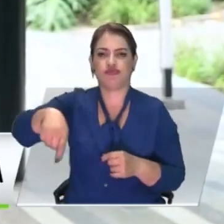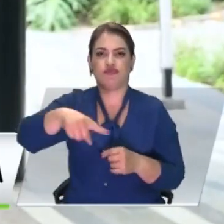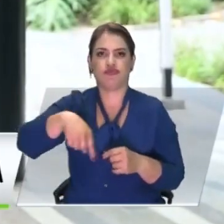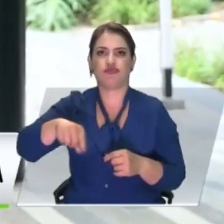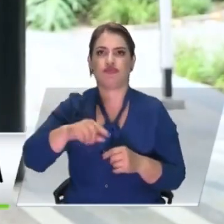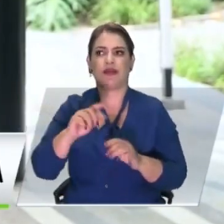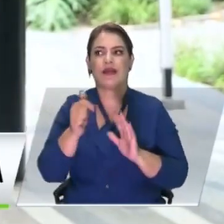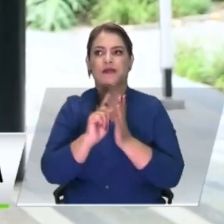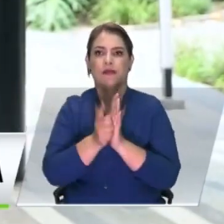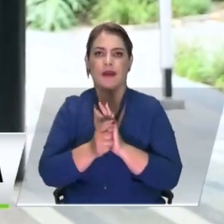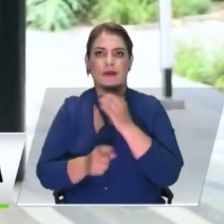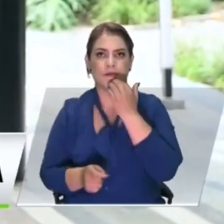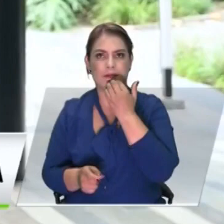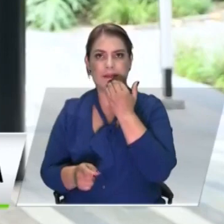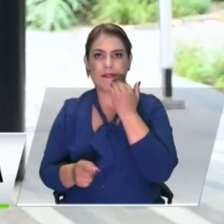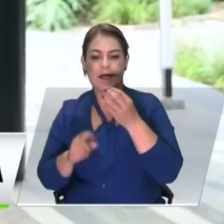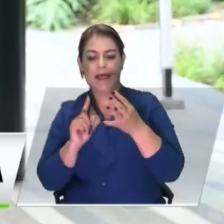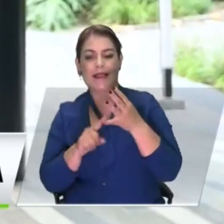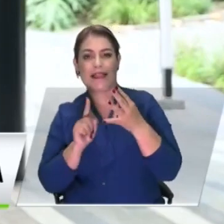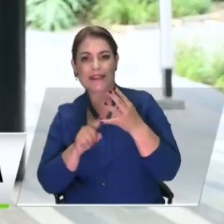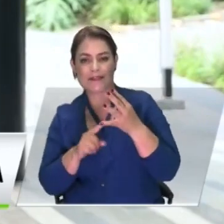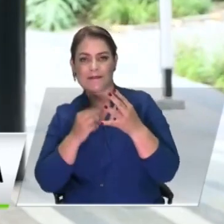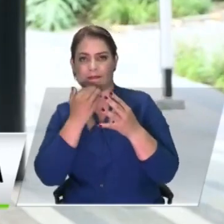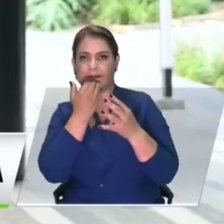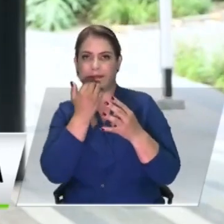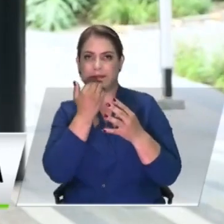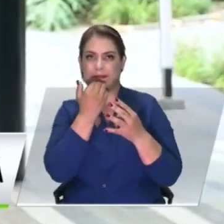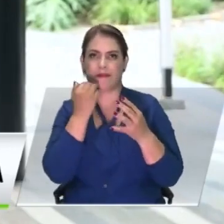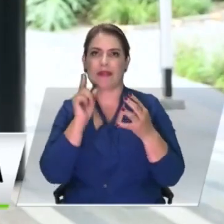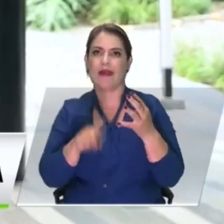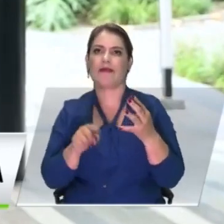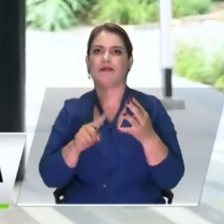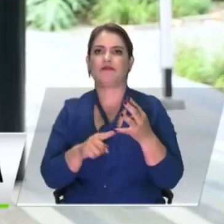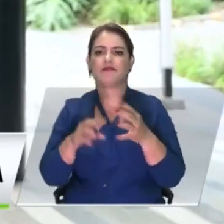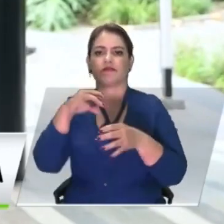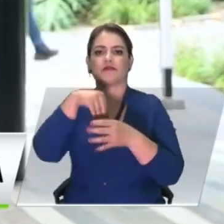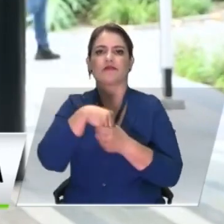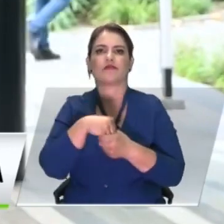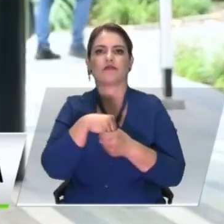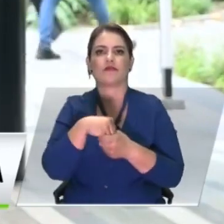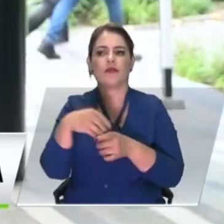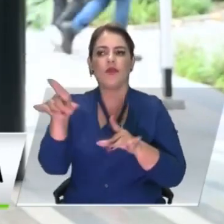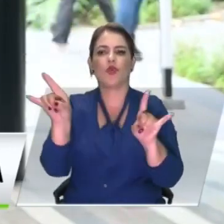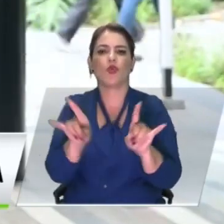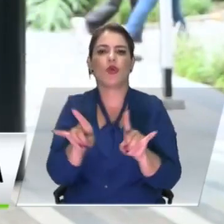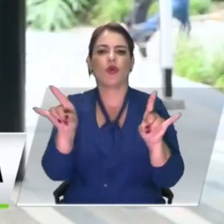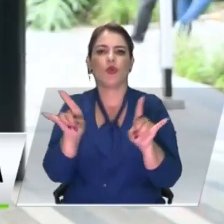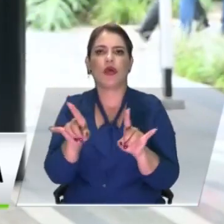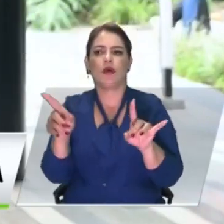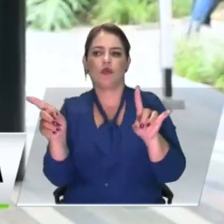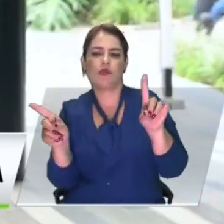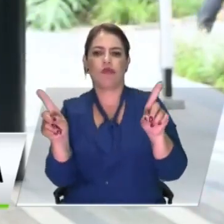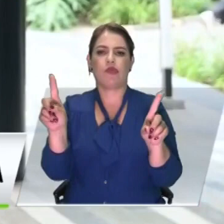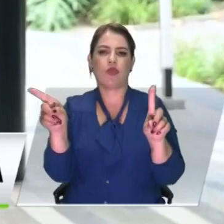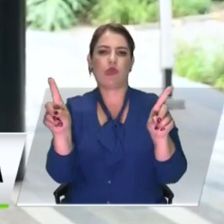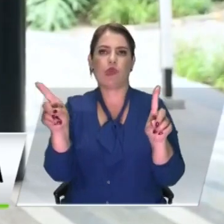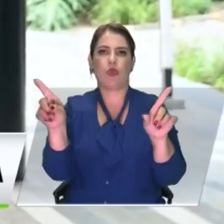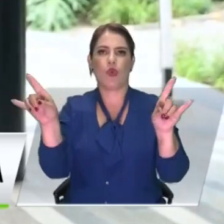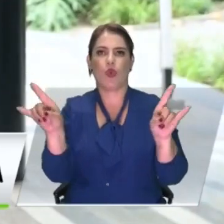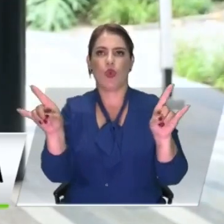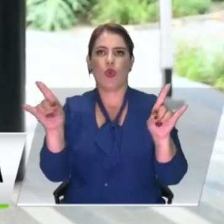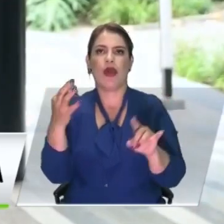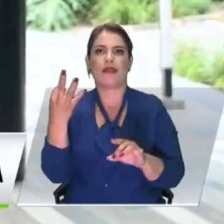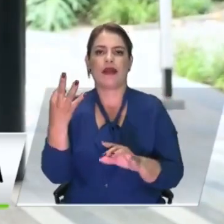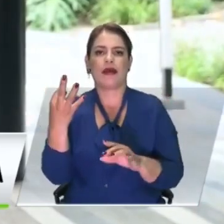de 10 minutos. Y para la tercera misión debía de llevar instalada una antena en alguna de las dos puntas alares y completar